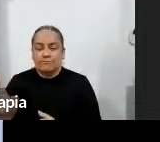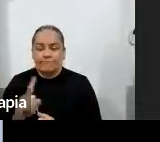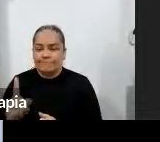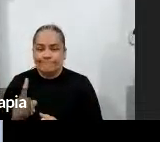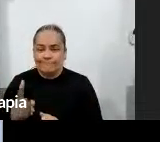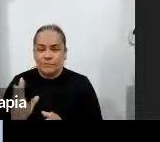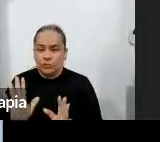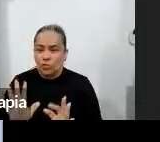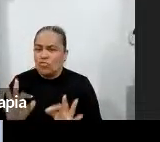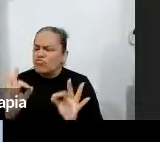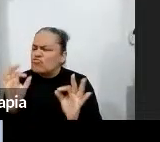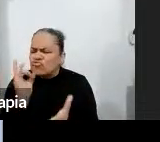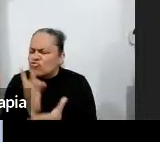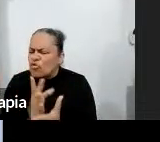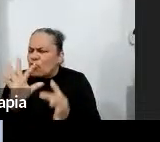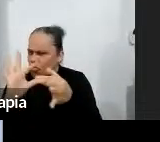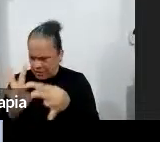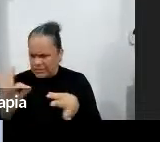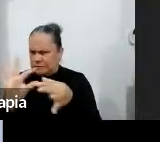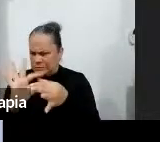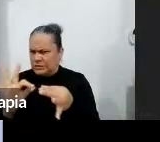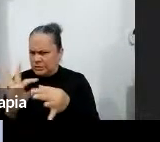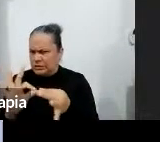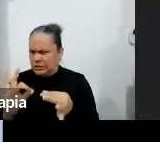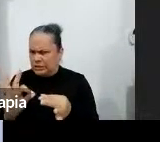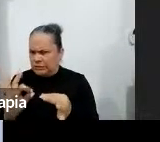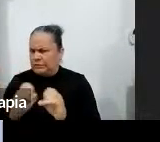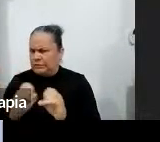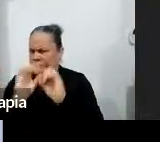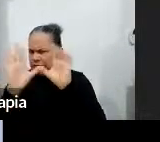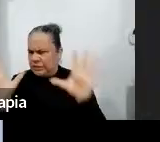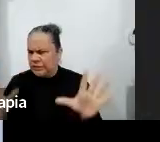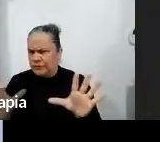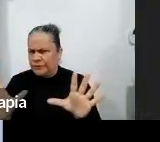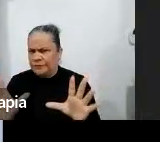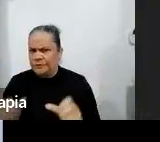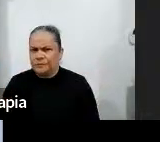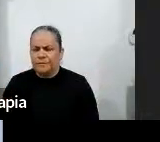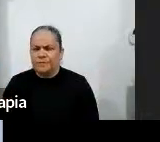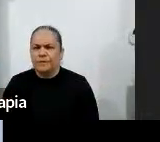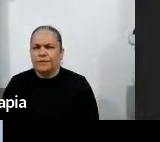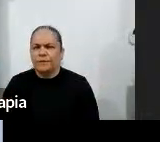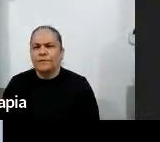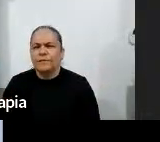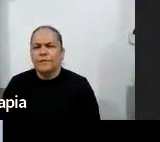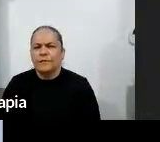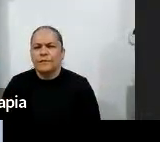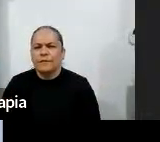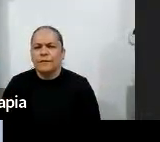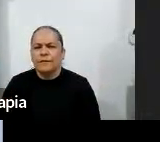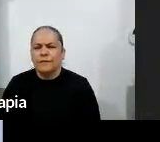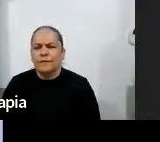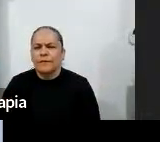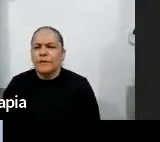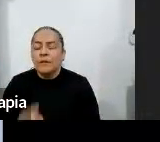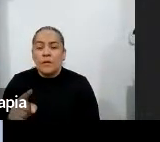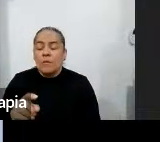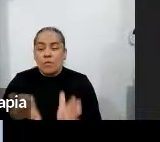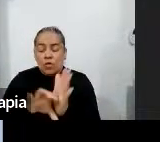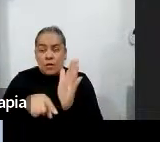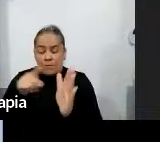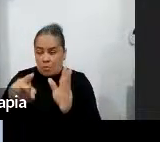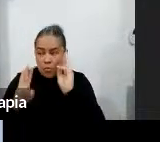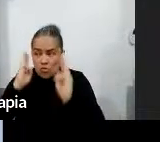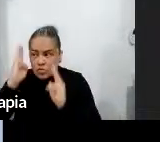no quiero responsabilizar a nadie, muchas veces tiene que ver con lo que se refleja del personal que nos atiende. No